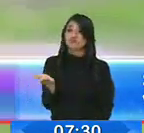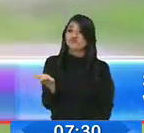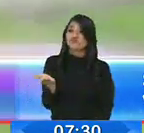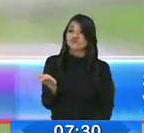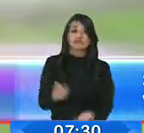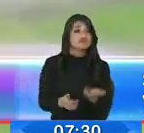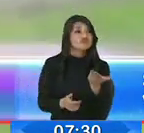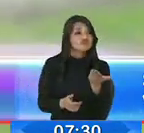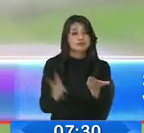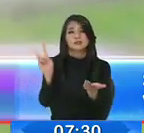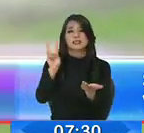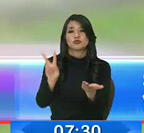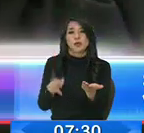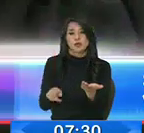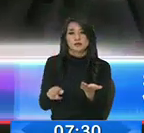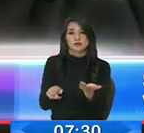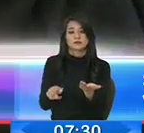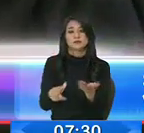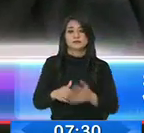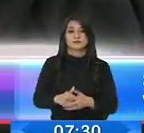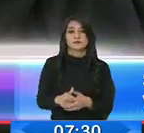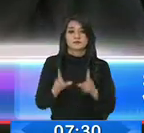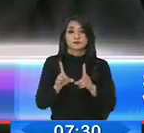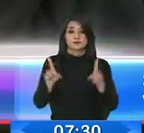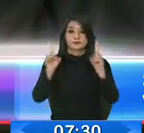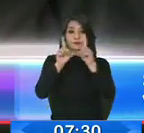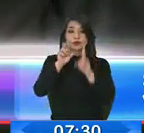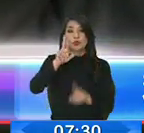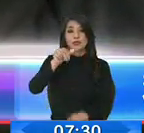ciudadanos venezolanos. Según datos de UNICEF,